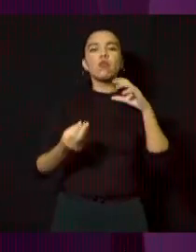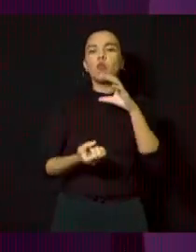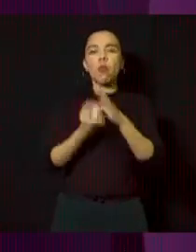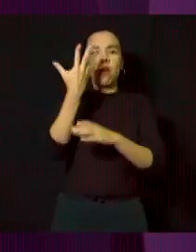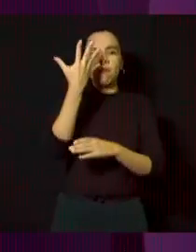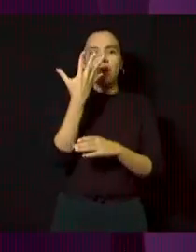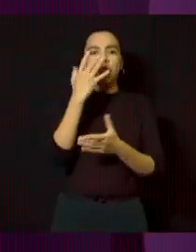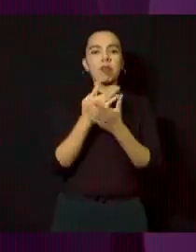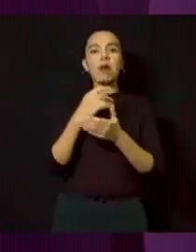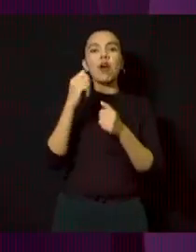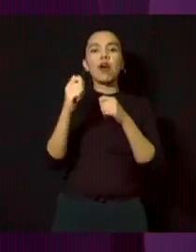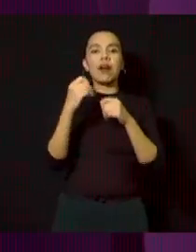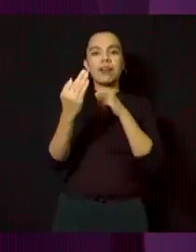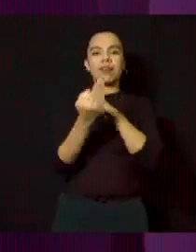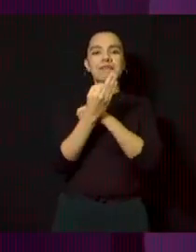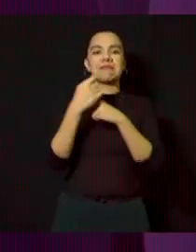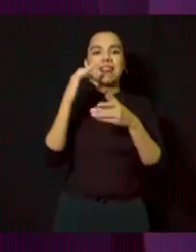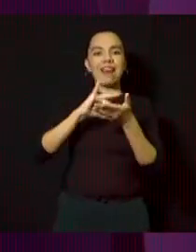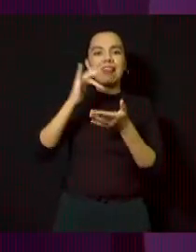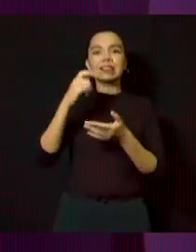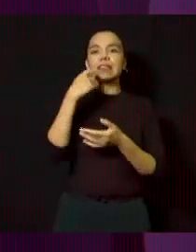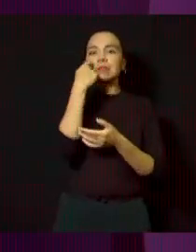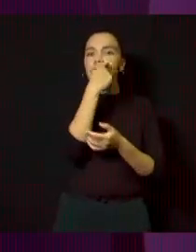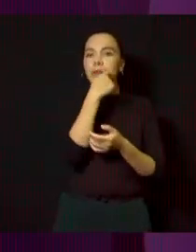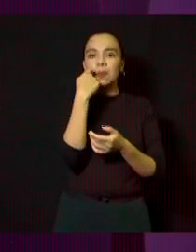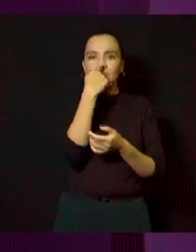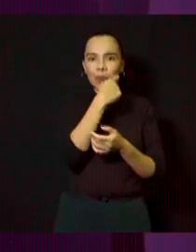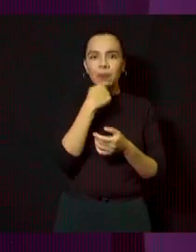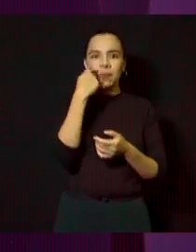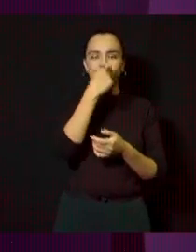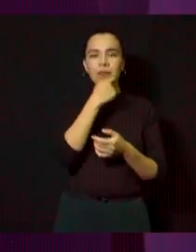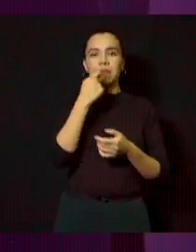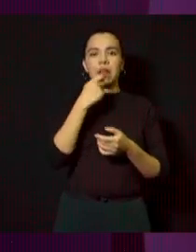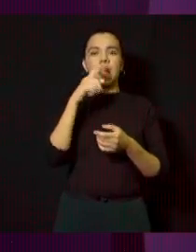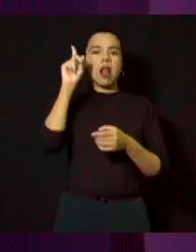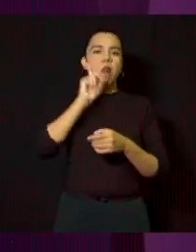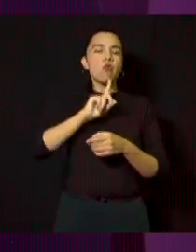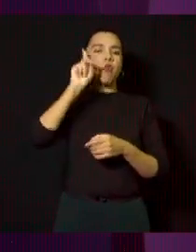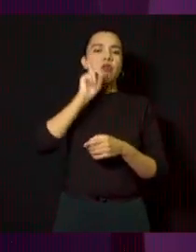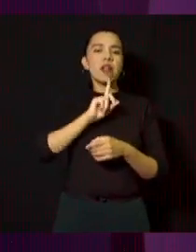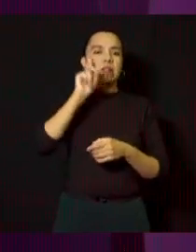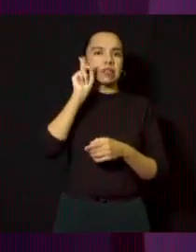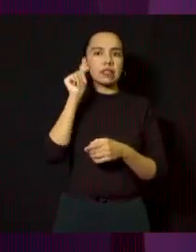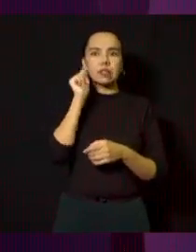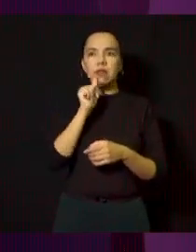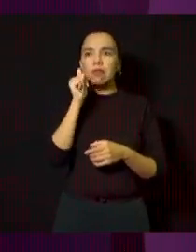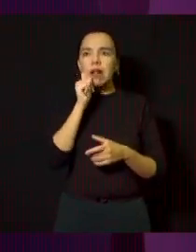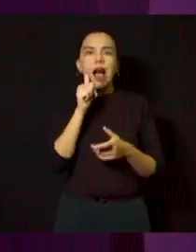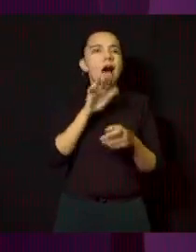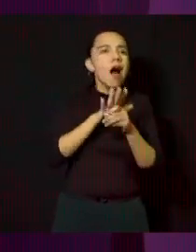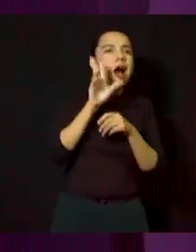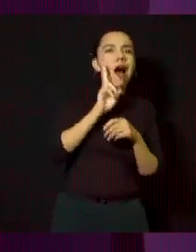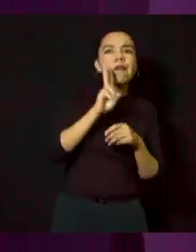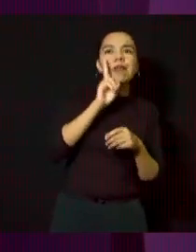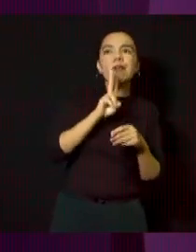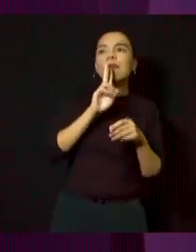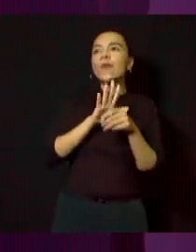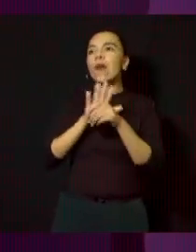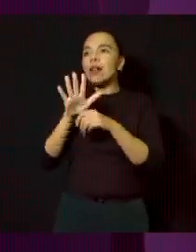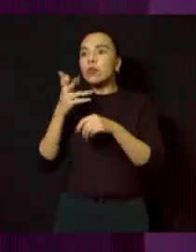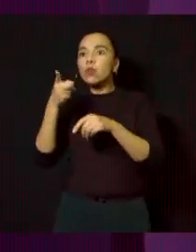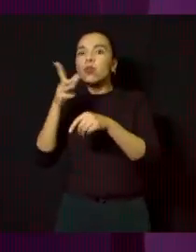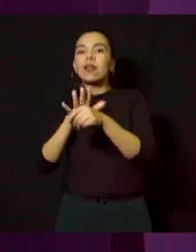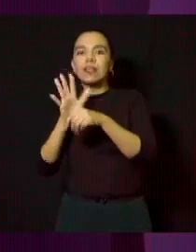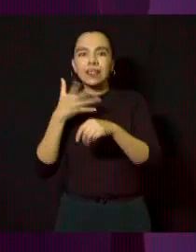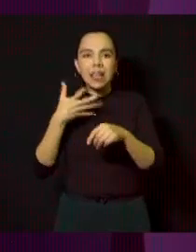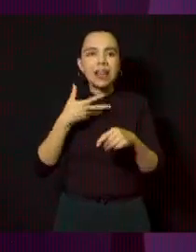usar un labial. Creo que en este mundo las mujeres siempre están como a la expectativa de ver qué tiene otra en la bolsa, en la